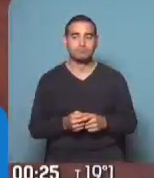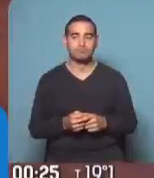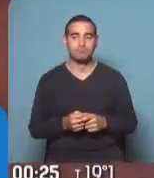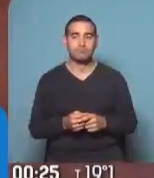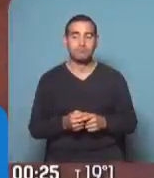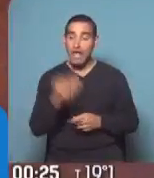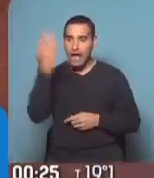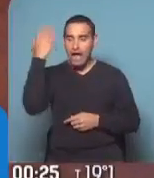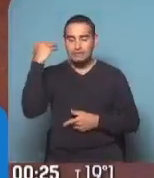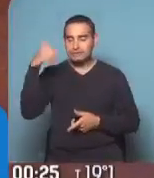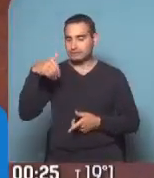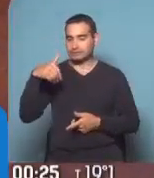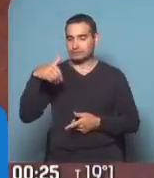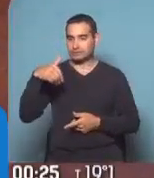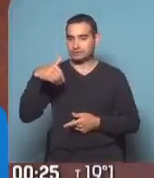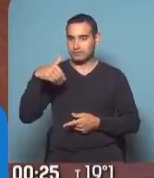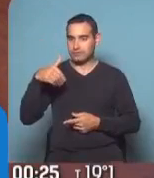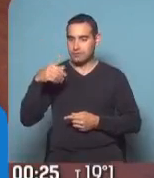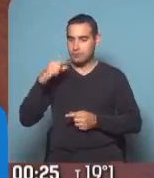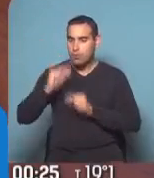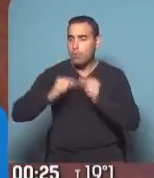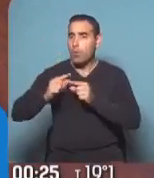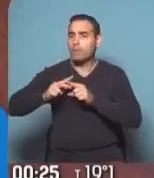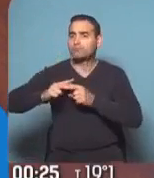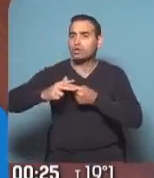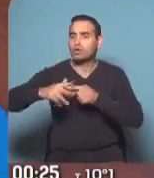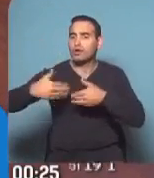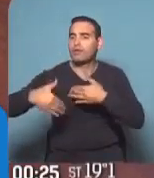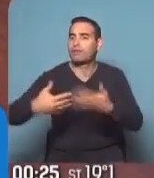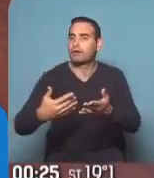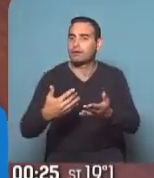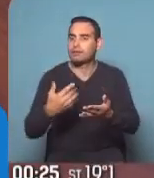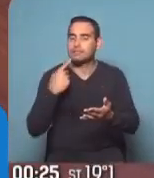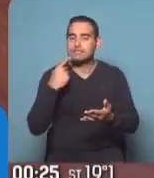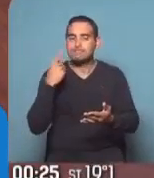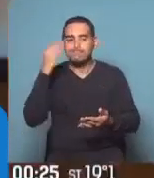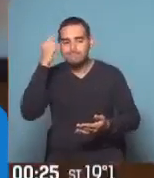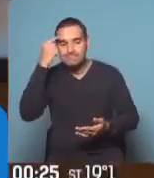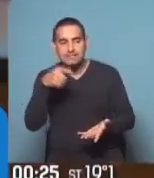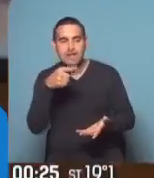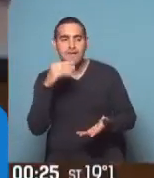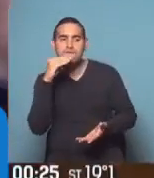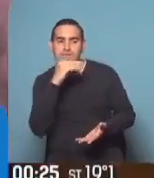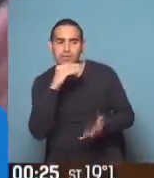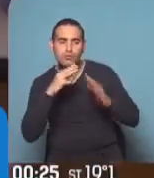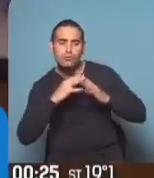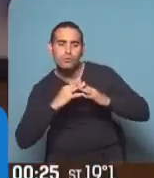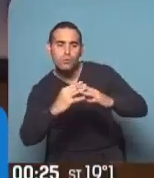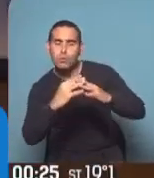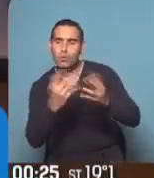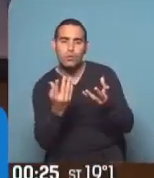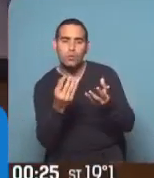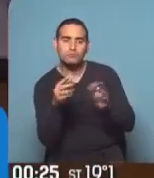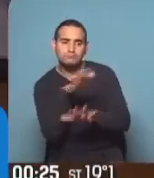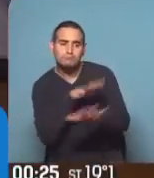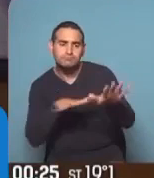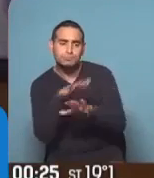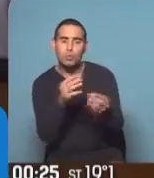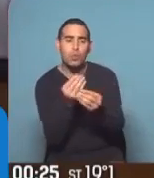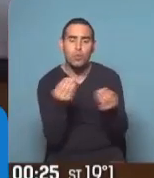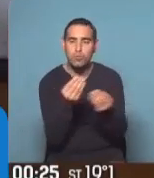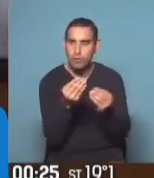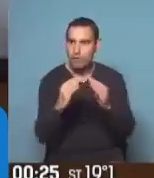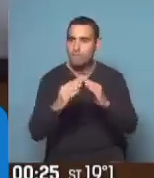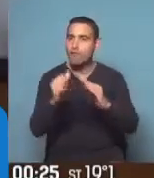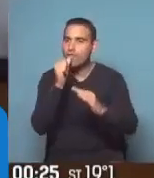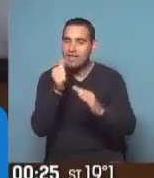más tecnología, una concientización de qué manera había que trabajar el viñedo y de qué manera había que trabajar en la bodega, con lo